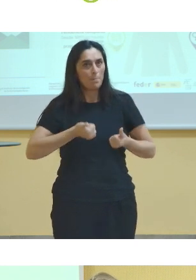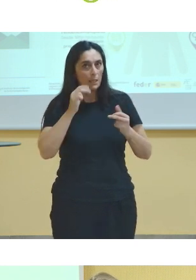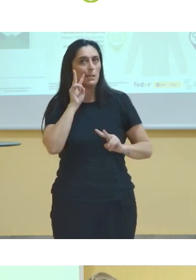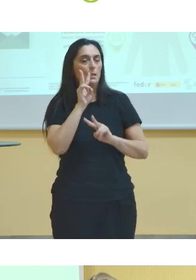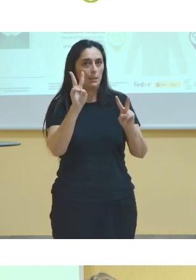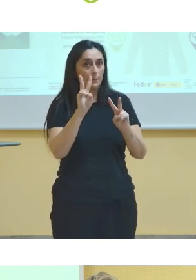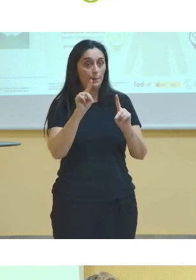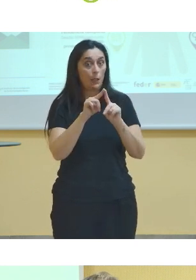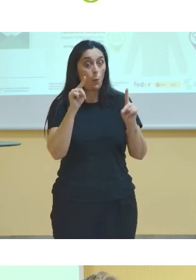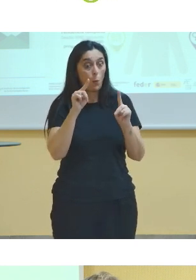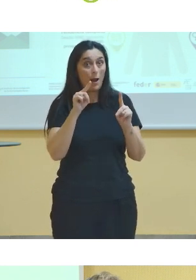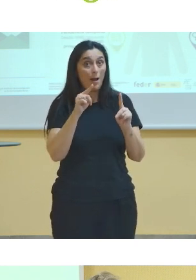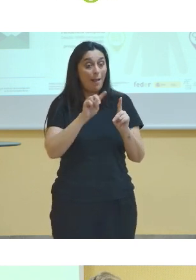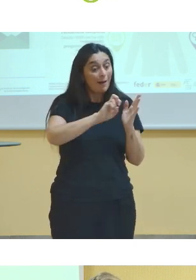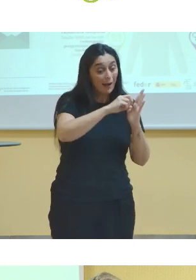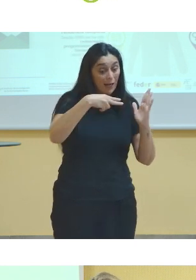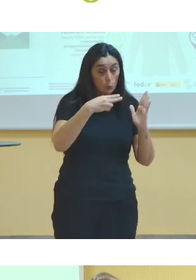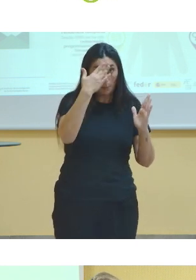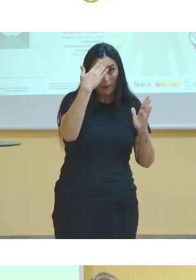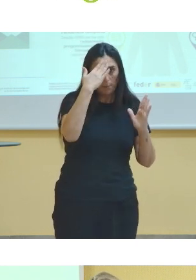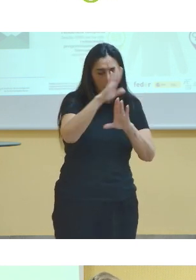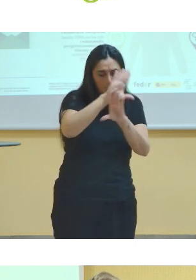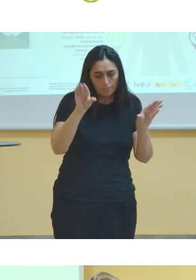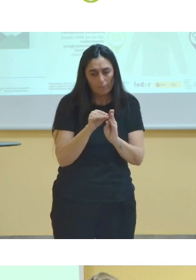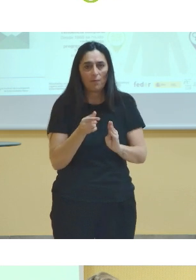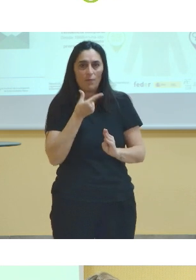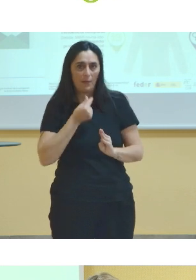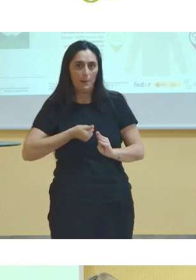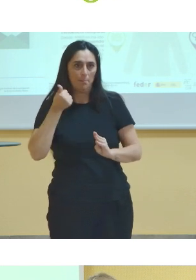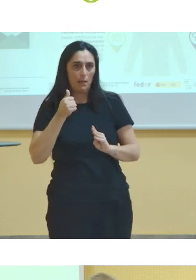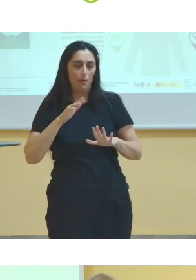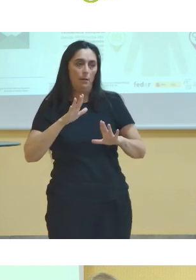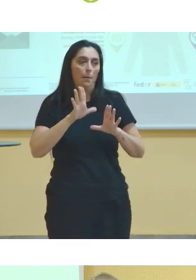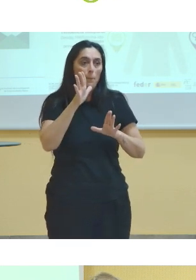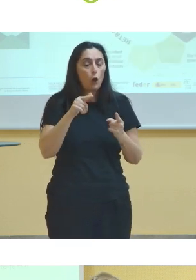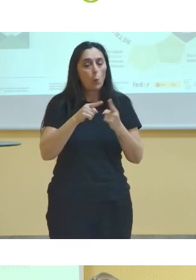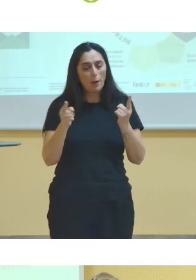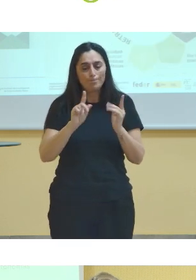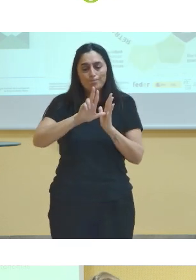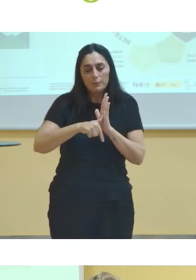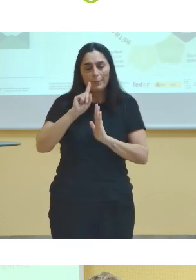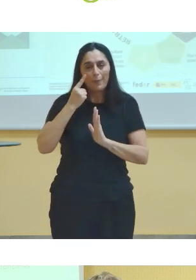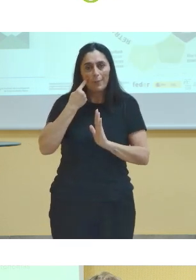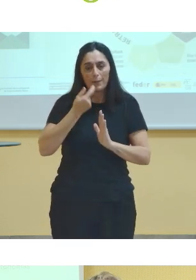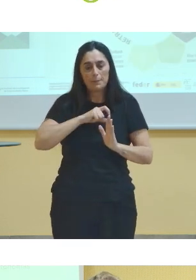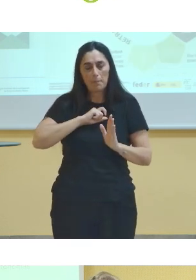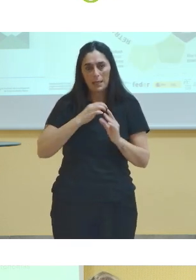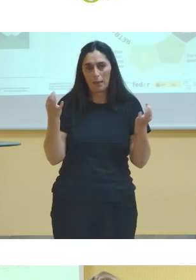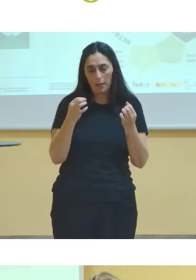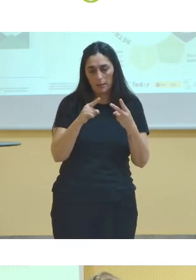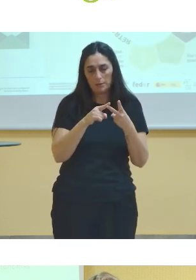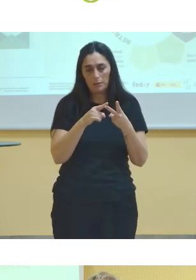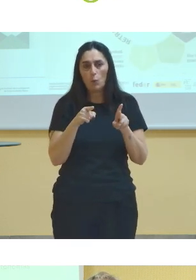en pocas palabras cuáles eran los resultados principales en relación a cuál es el retraso diagnóstico en España, en relación a cuáles eran